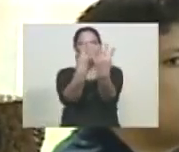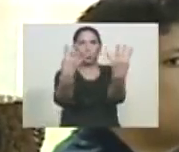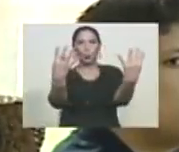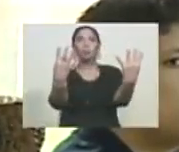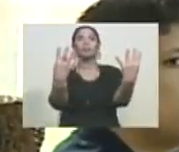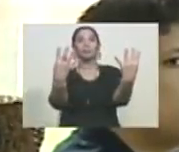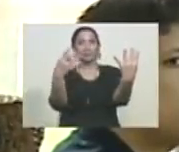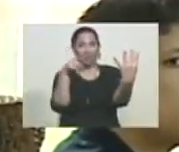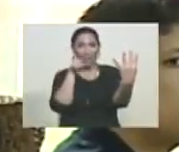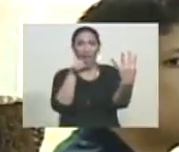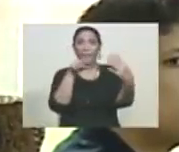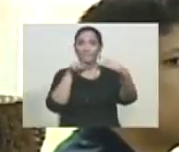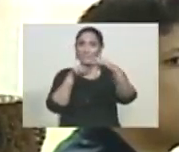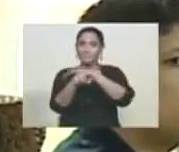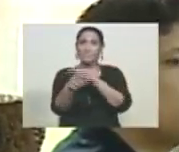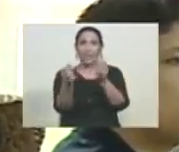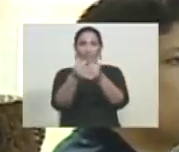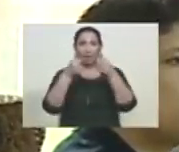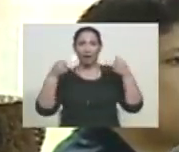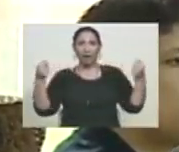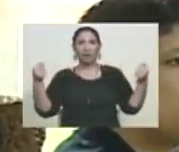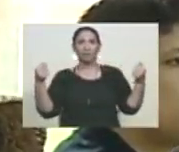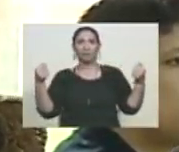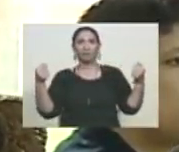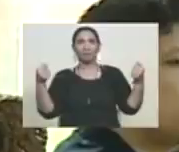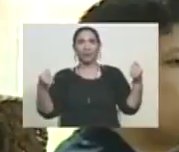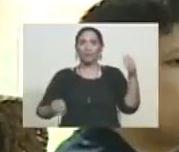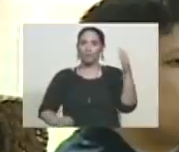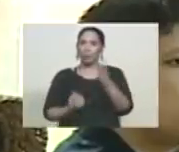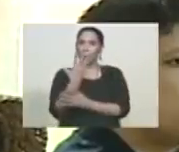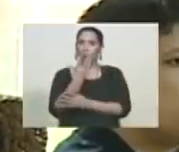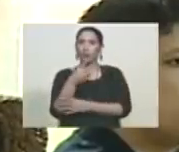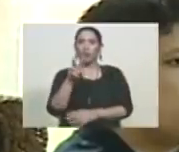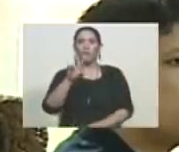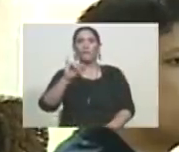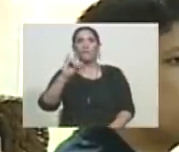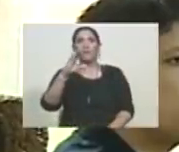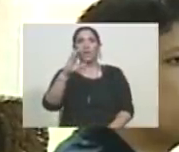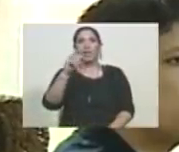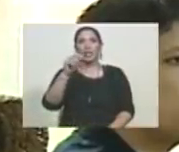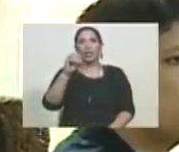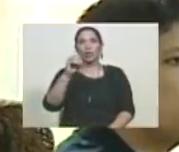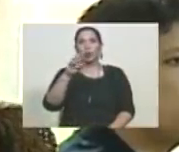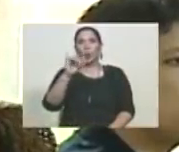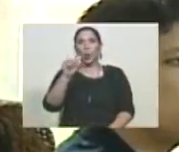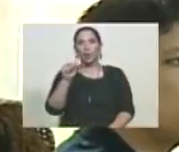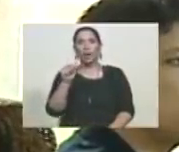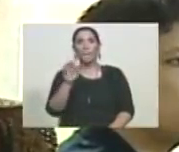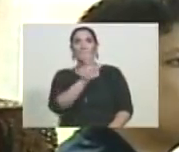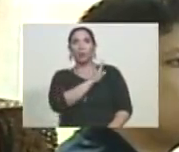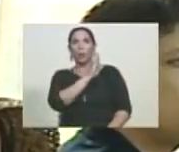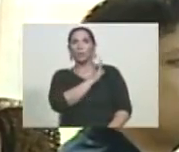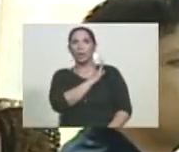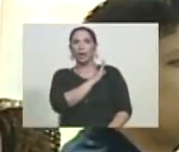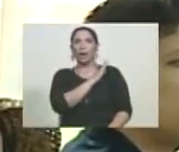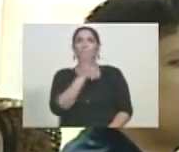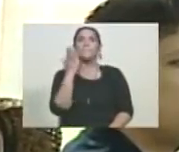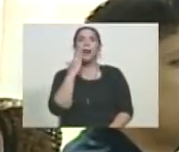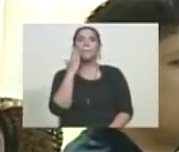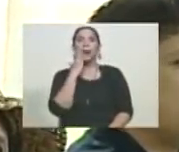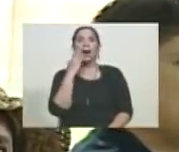es la ventana, presidente. El Fundo de La Victoria era la propiedad de la mamá de Ramón